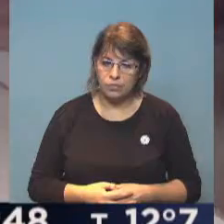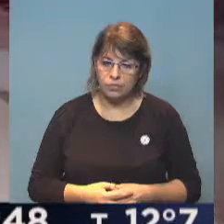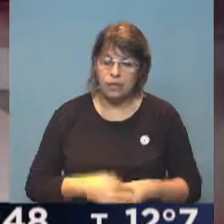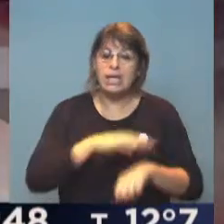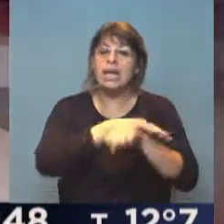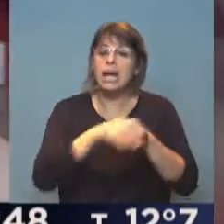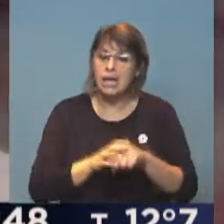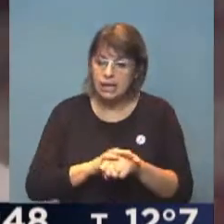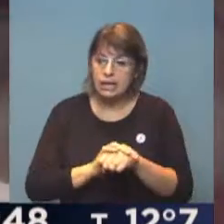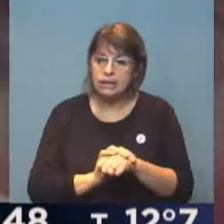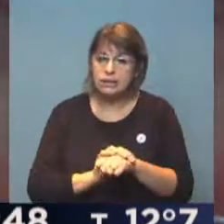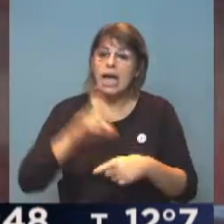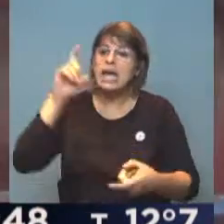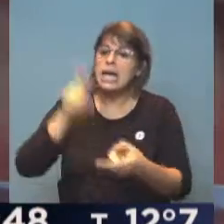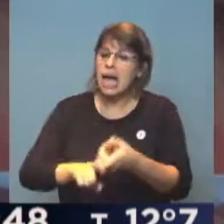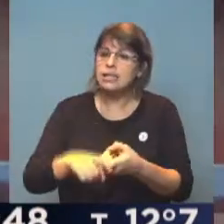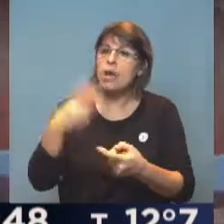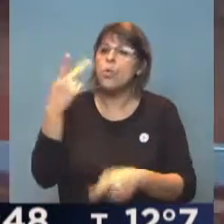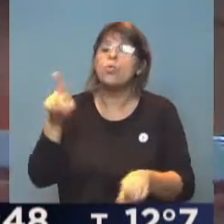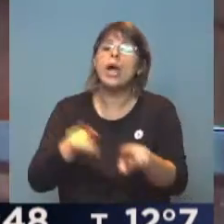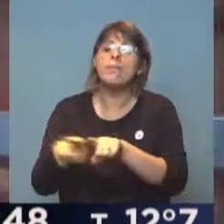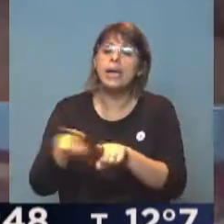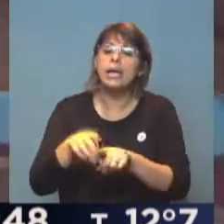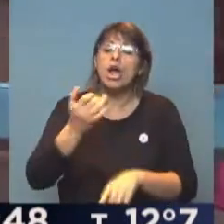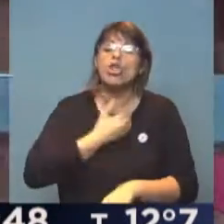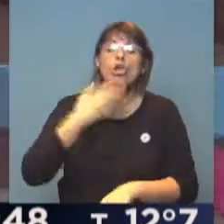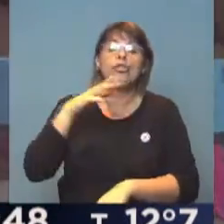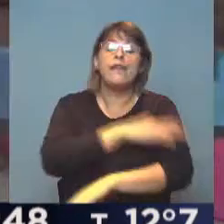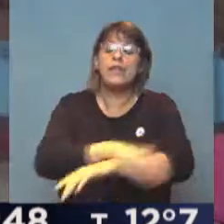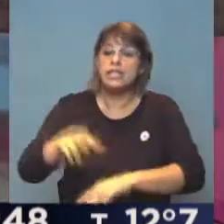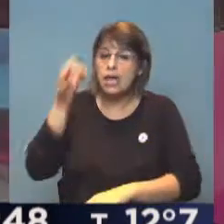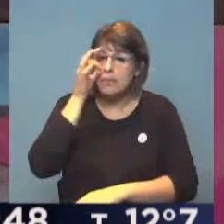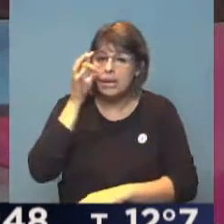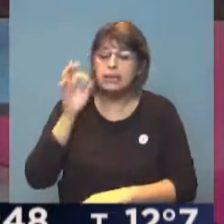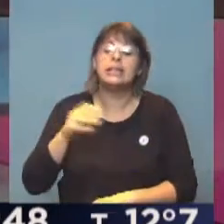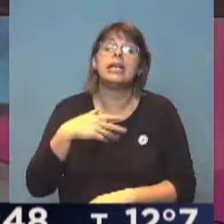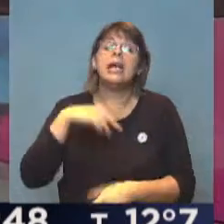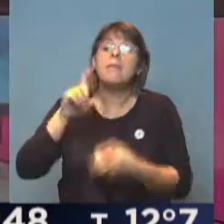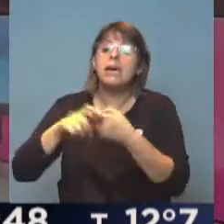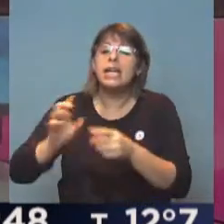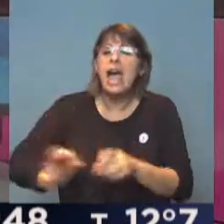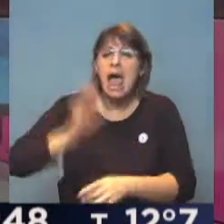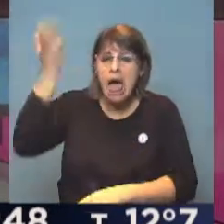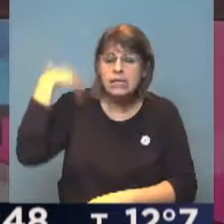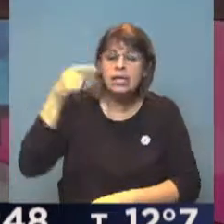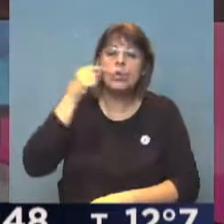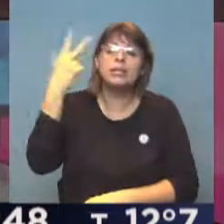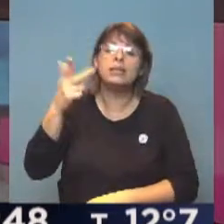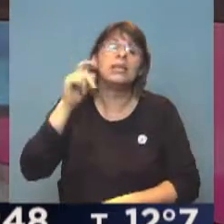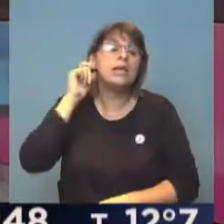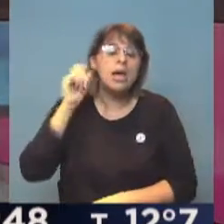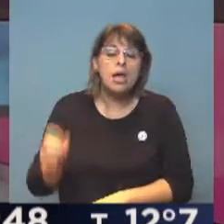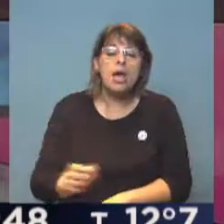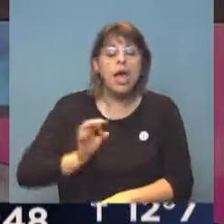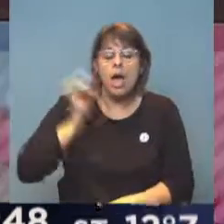Horacio Rodríguez Larreta casó a una pareja en la Villa 20 que hace 43 años que están juntos. Lo hizo porque como jefe